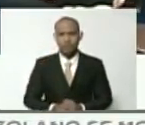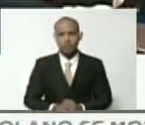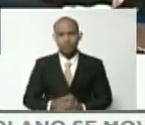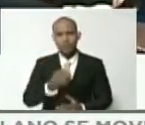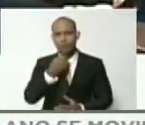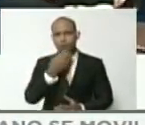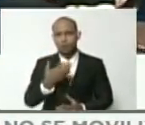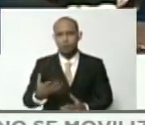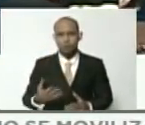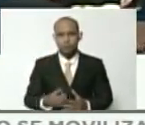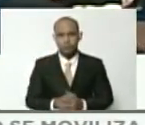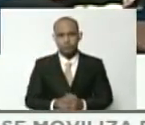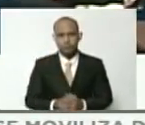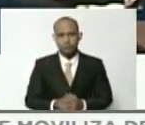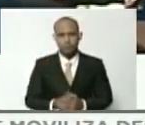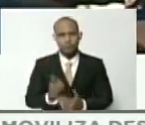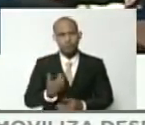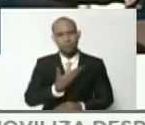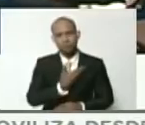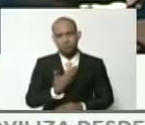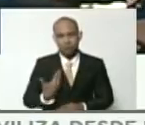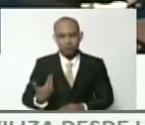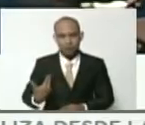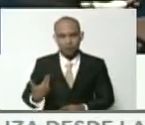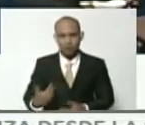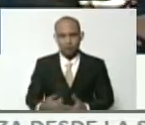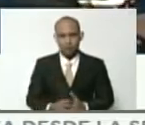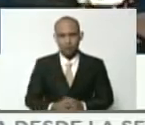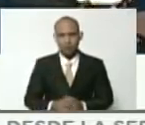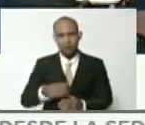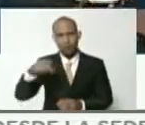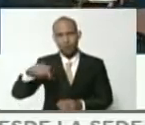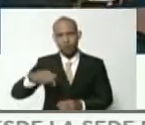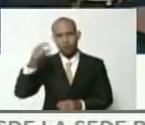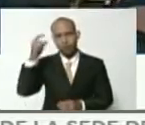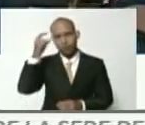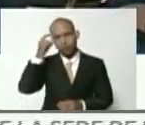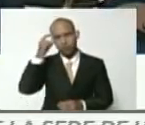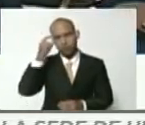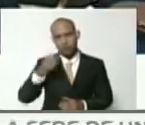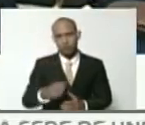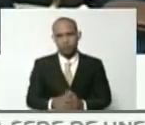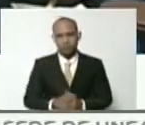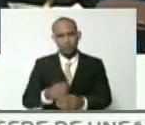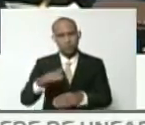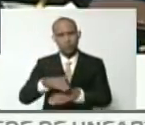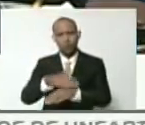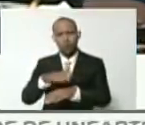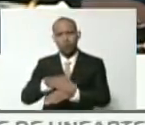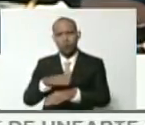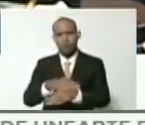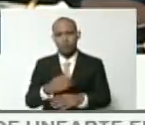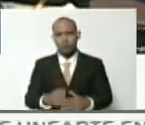Bueno, quisimos hoy jueves